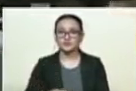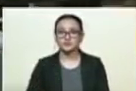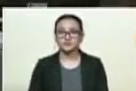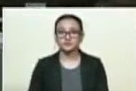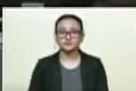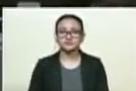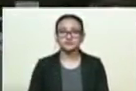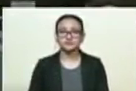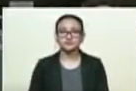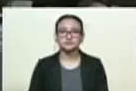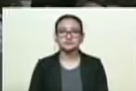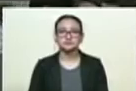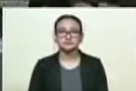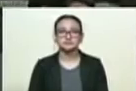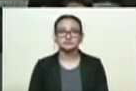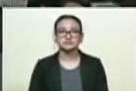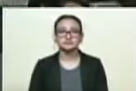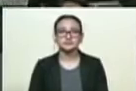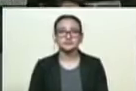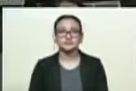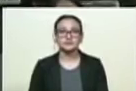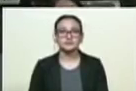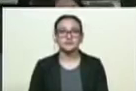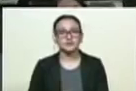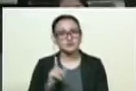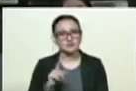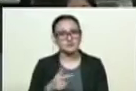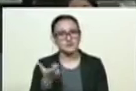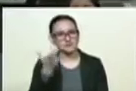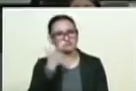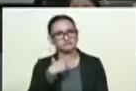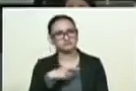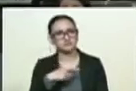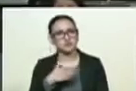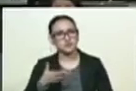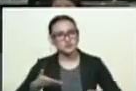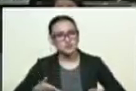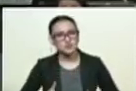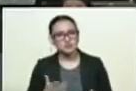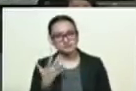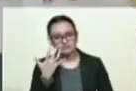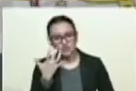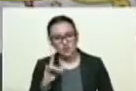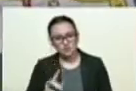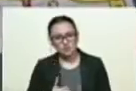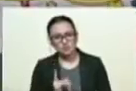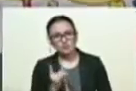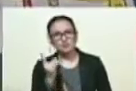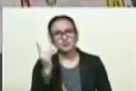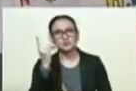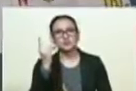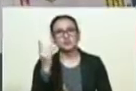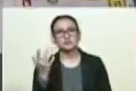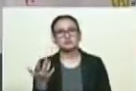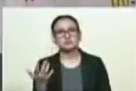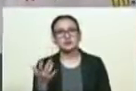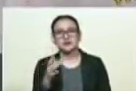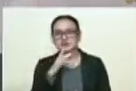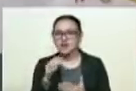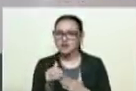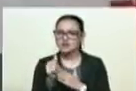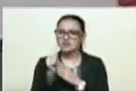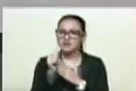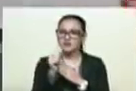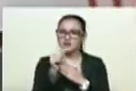además, somos la generación que vio surgir al gran líder de